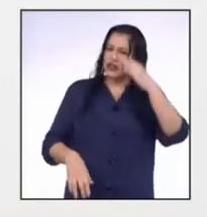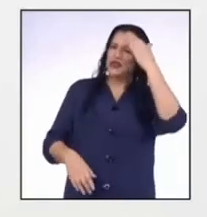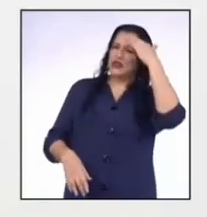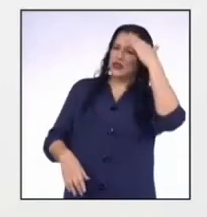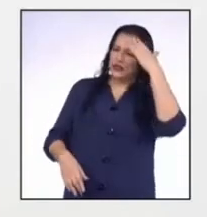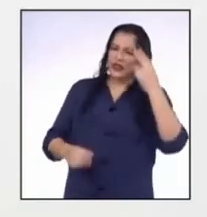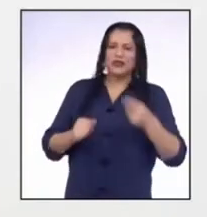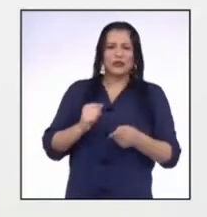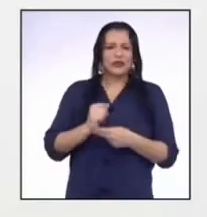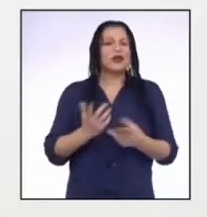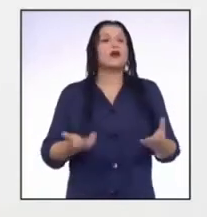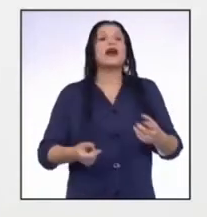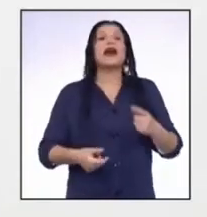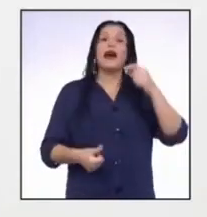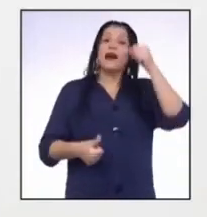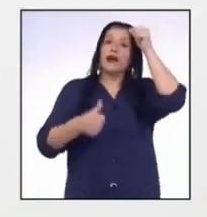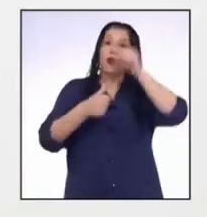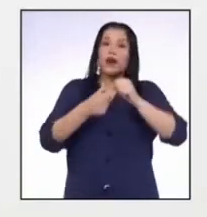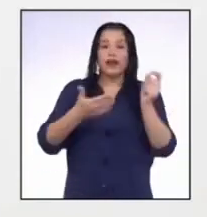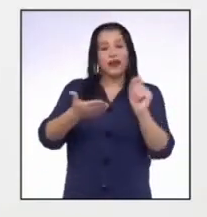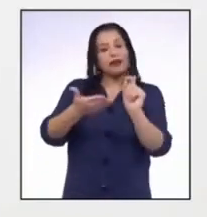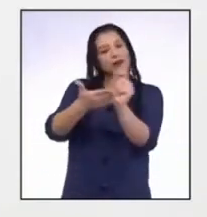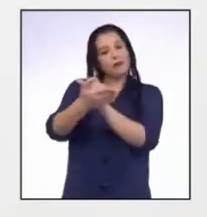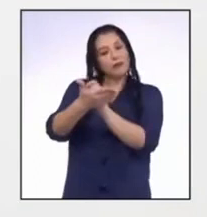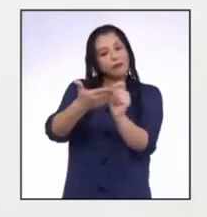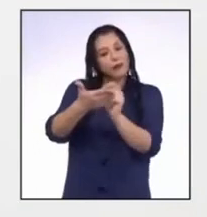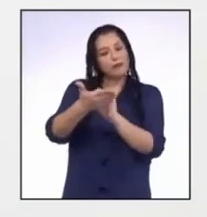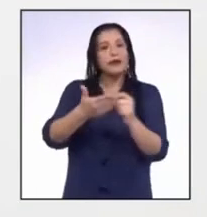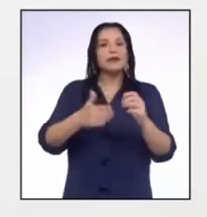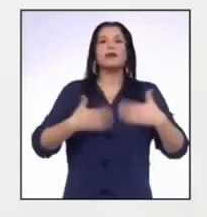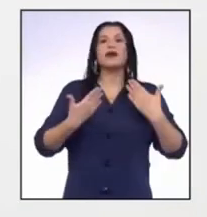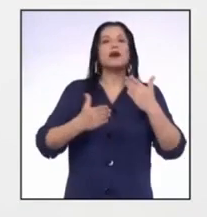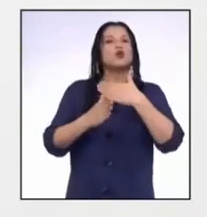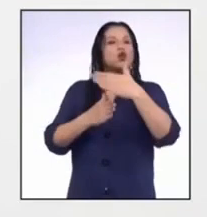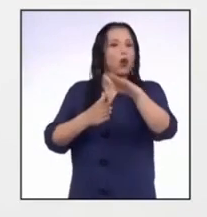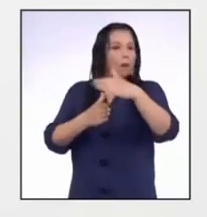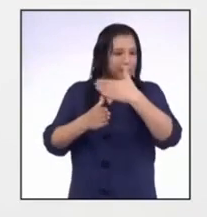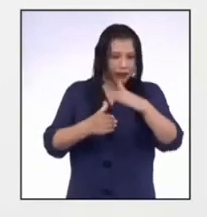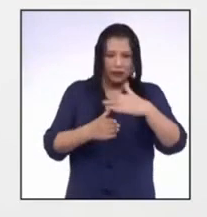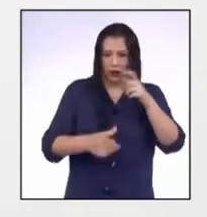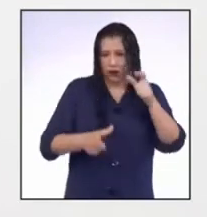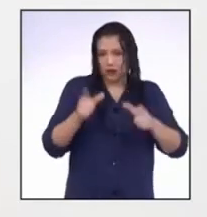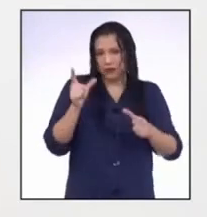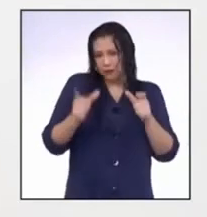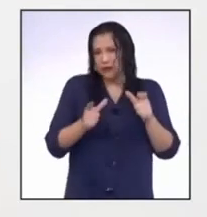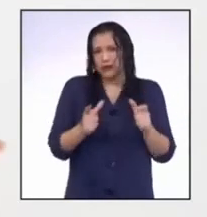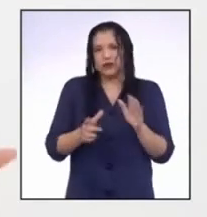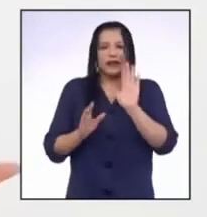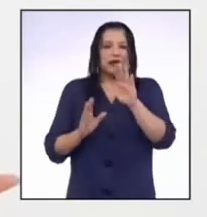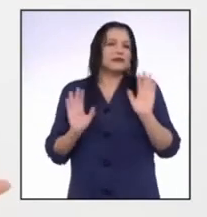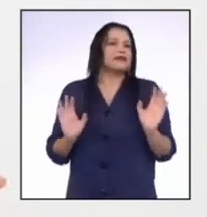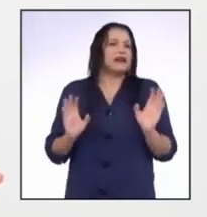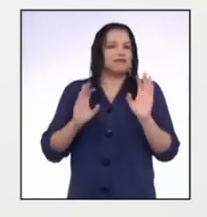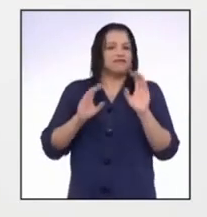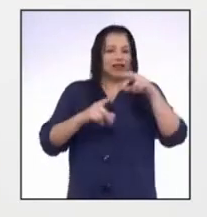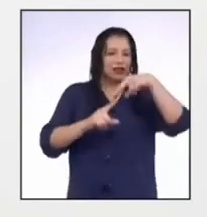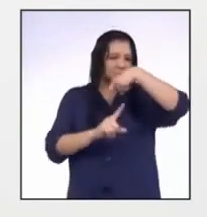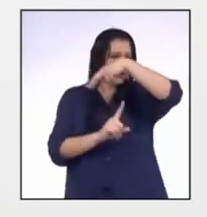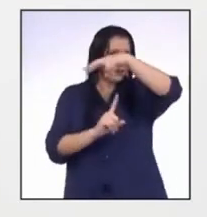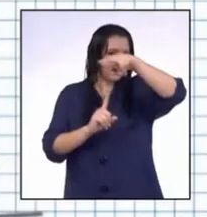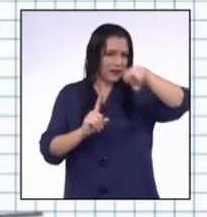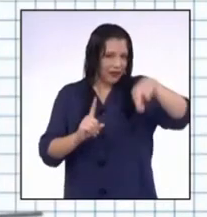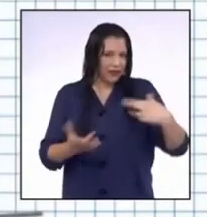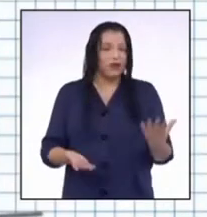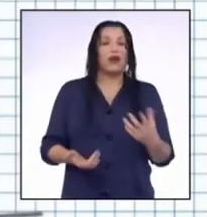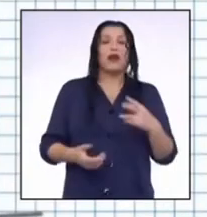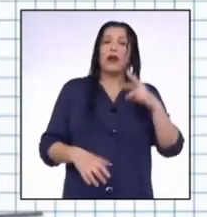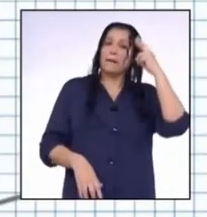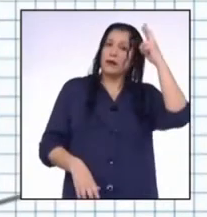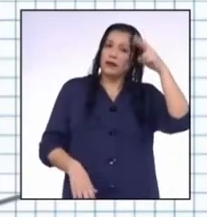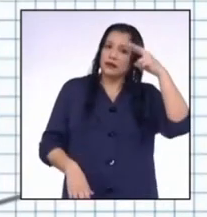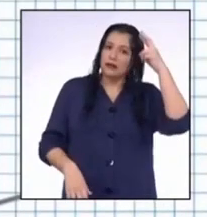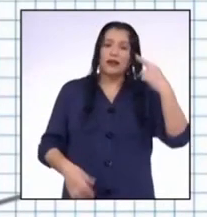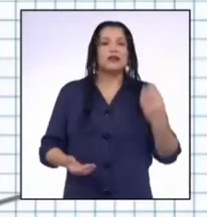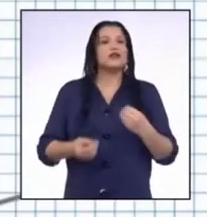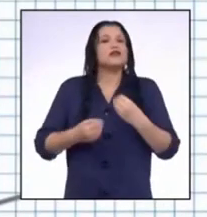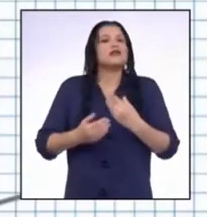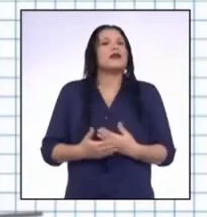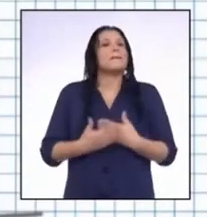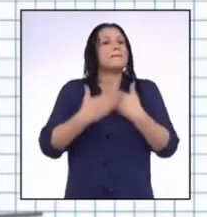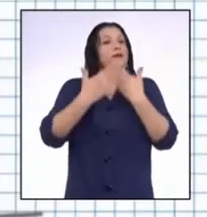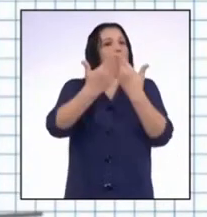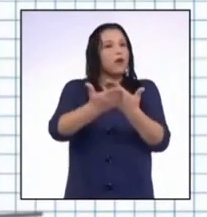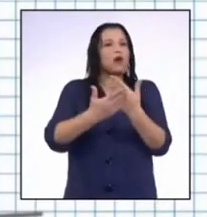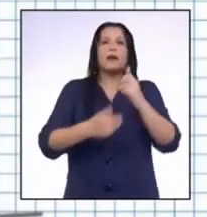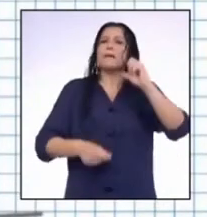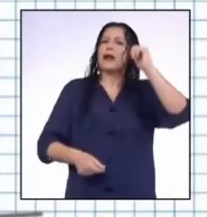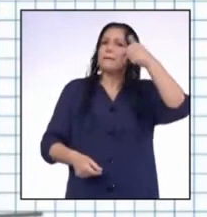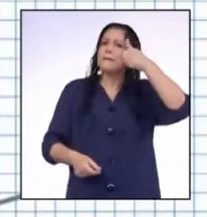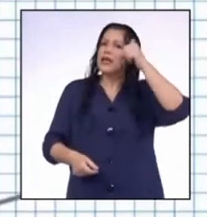que sí. Recuerda que este ensayo será compartido con las personas que se encuentran a tu alrededor. Por lo tanto, te propongo que